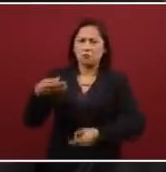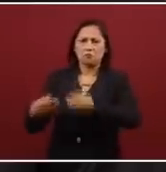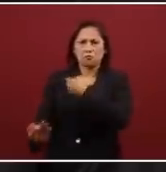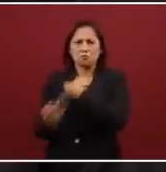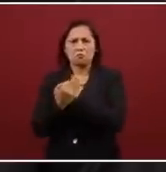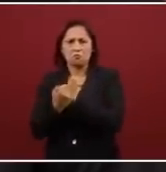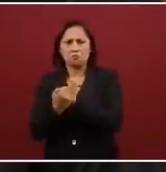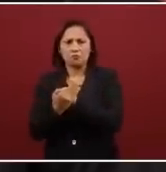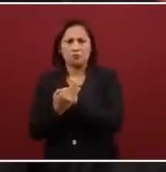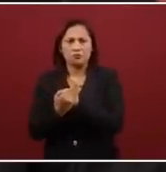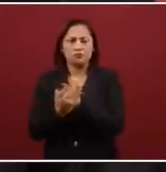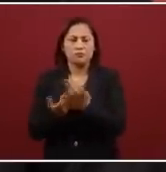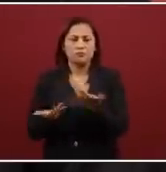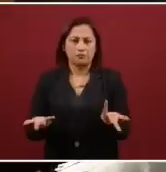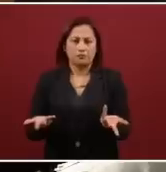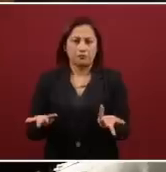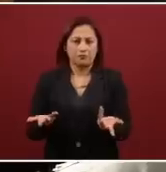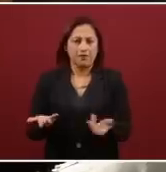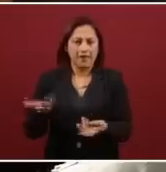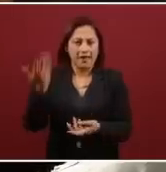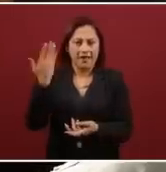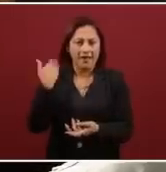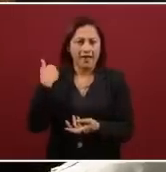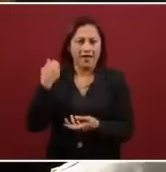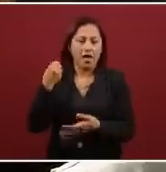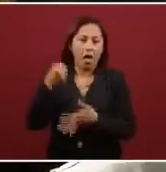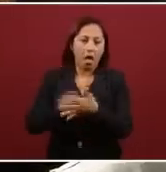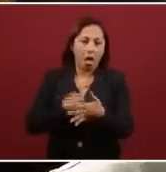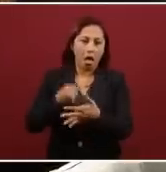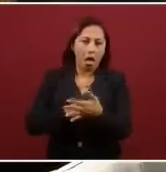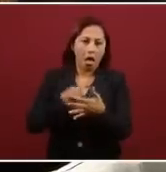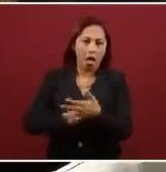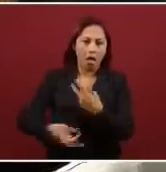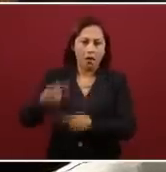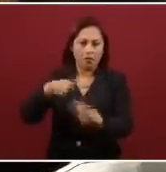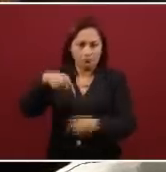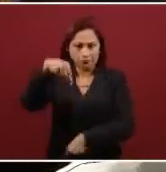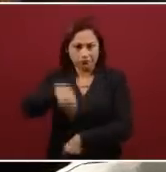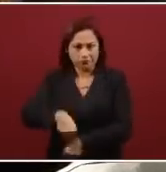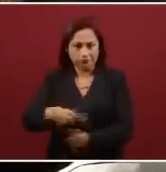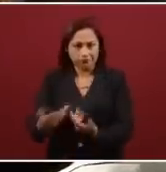No tarda y nos hacen aquí una manifestación enfrente.